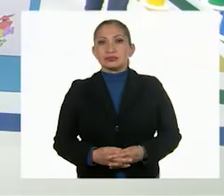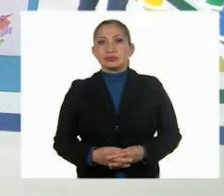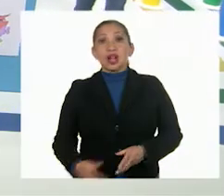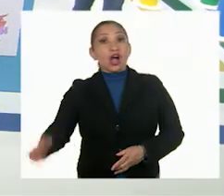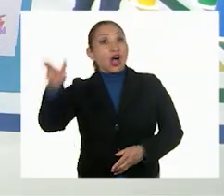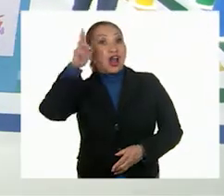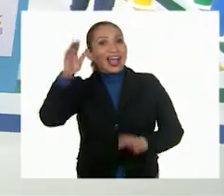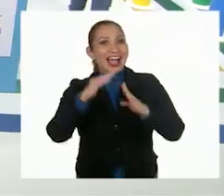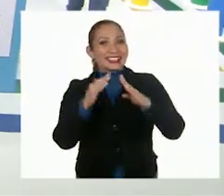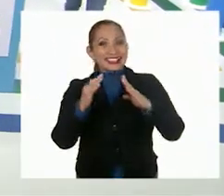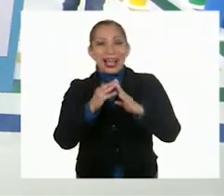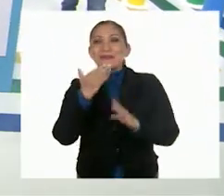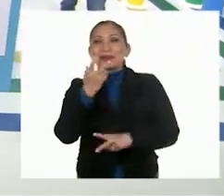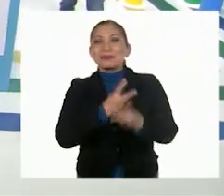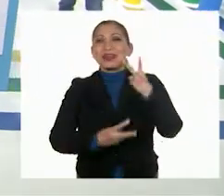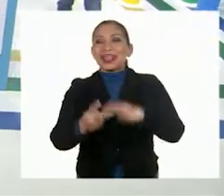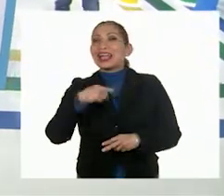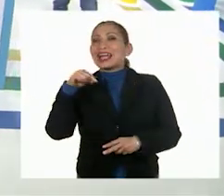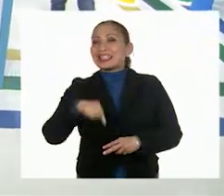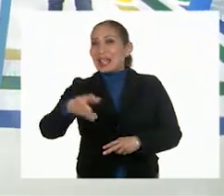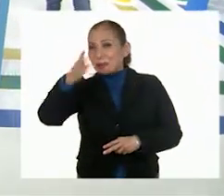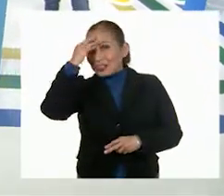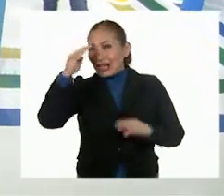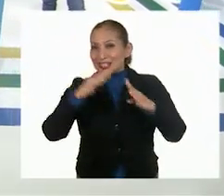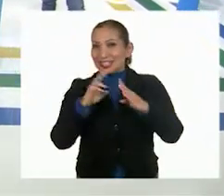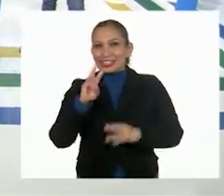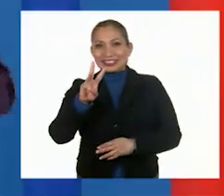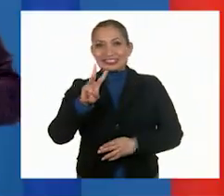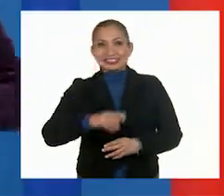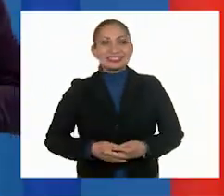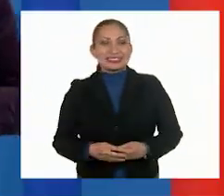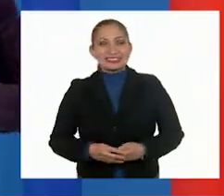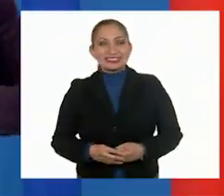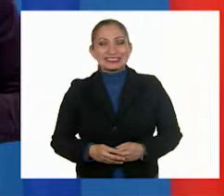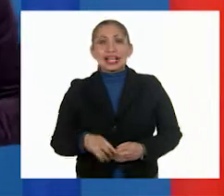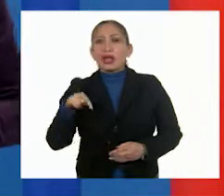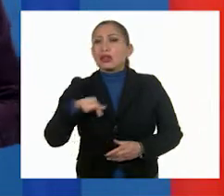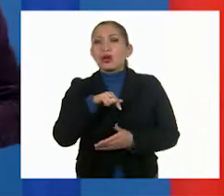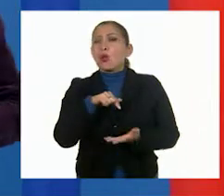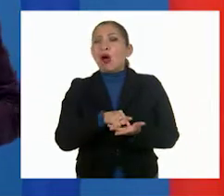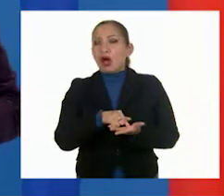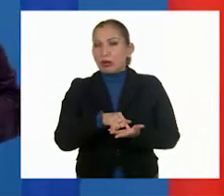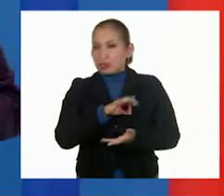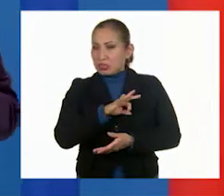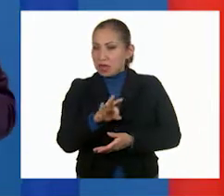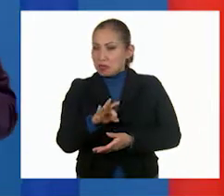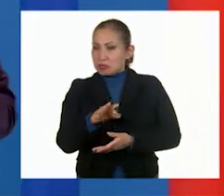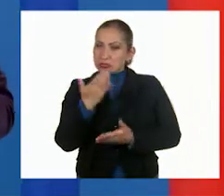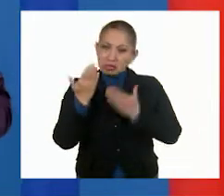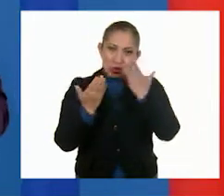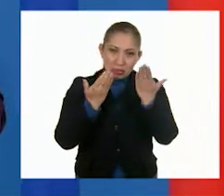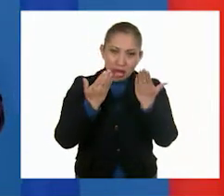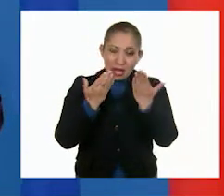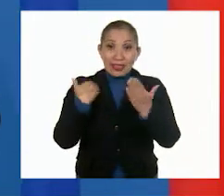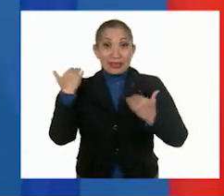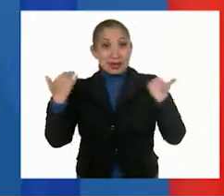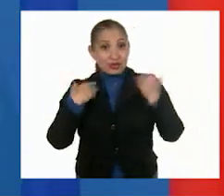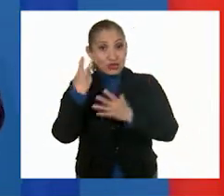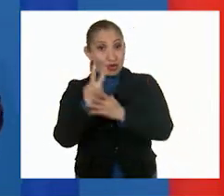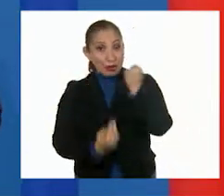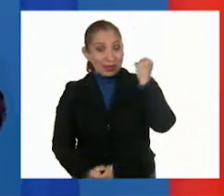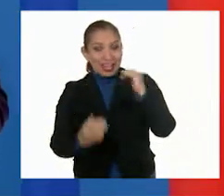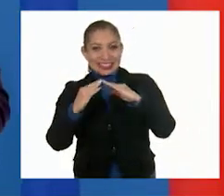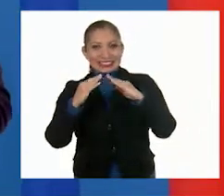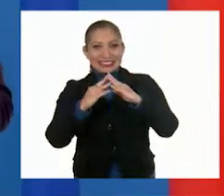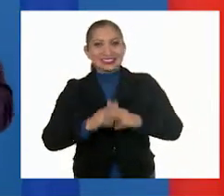Hola, ya en casita. Les damos la bienvenida a Aprende en Casa 3. Un espacio en el que vamos a poder estudiar y divertirnos